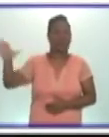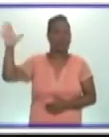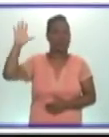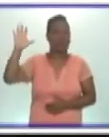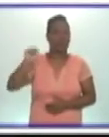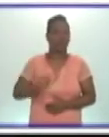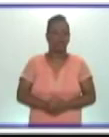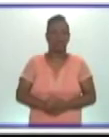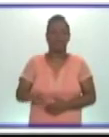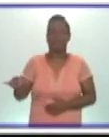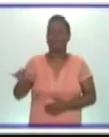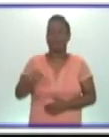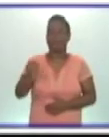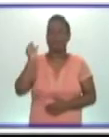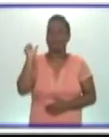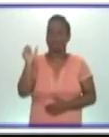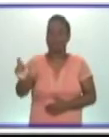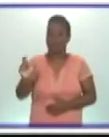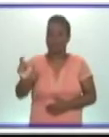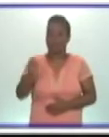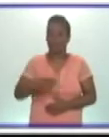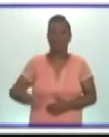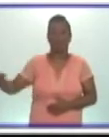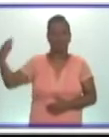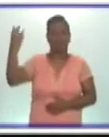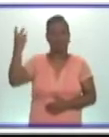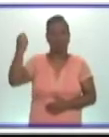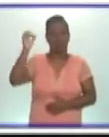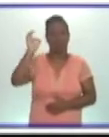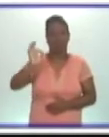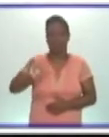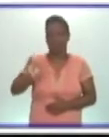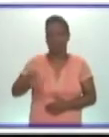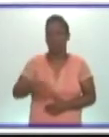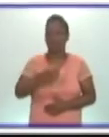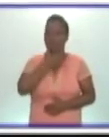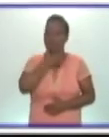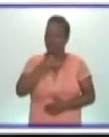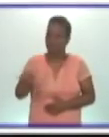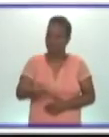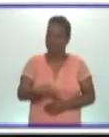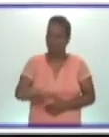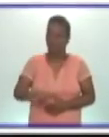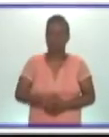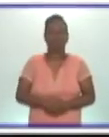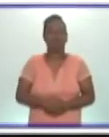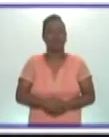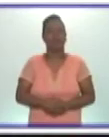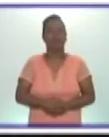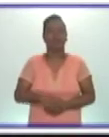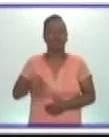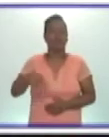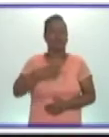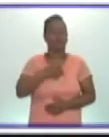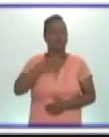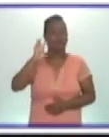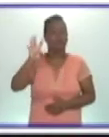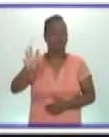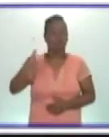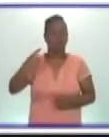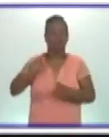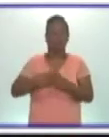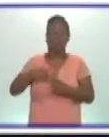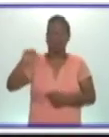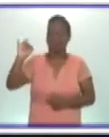literal y están elevadas a la misma potencia. Por lo tanto, son términos semejantes. Aquí tengo 4x y 7m. Como te puedes